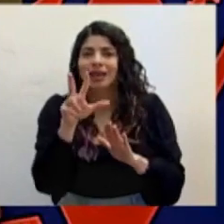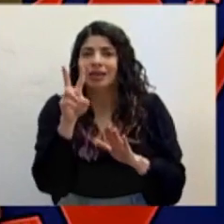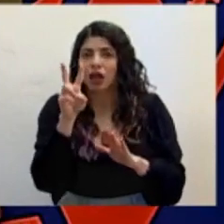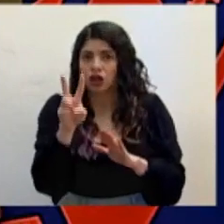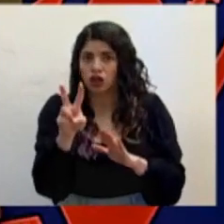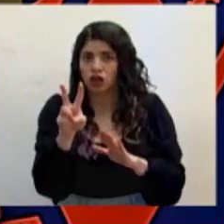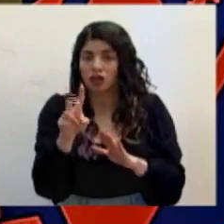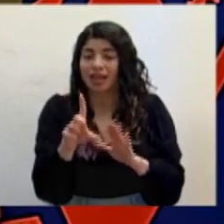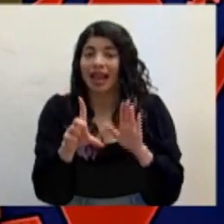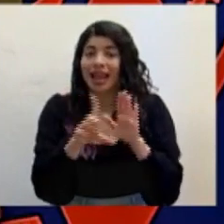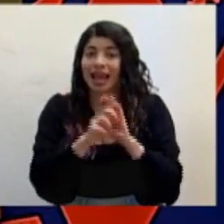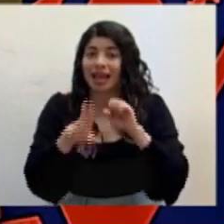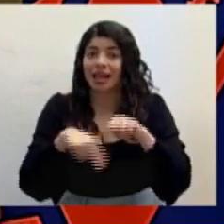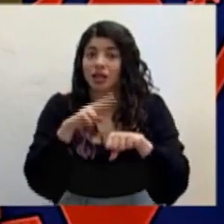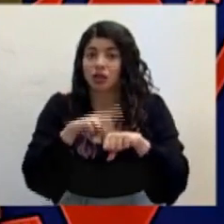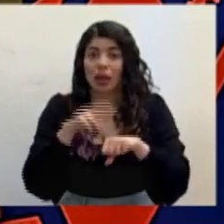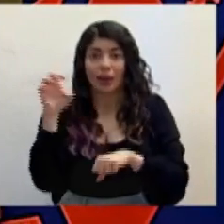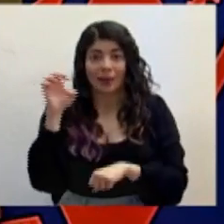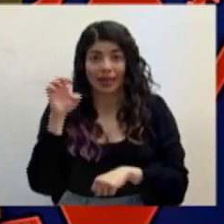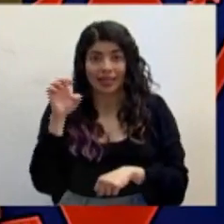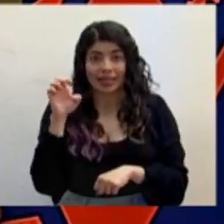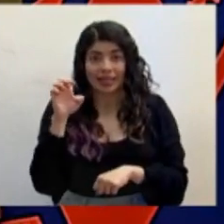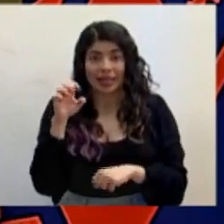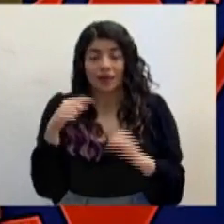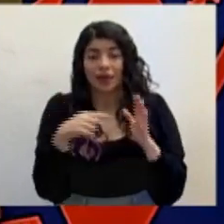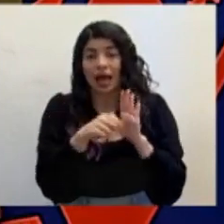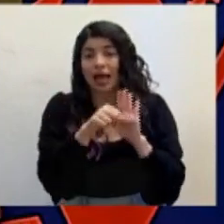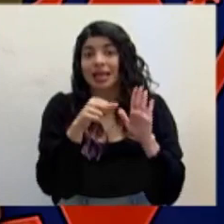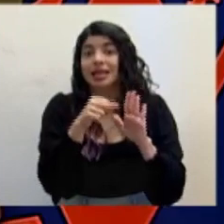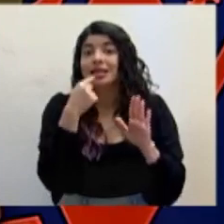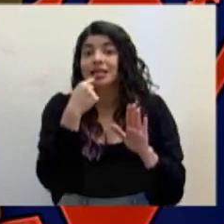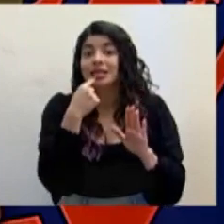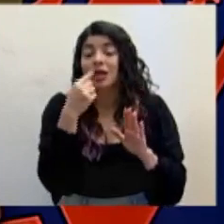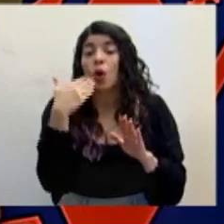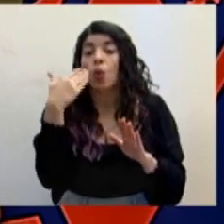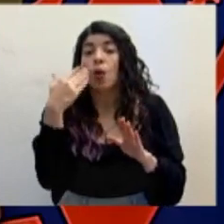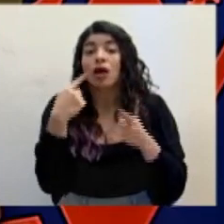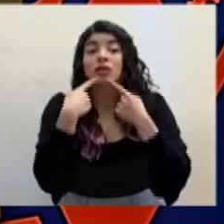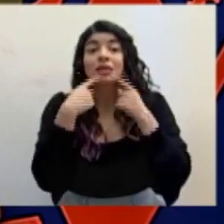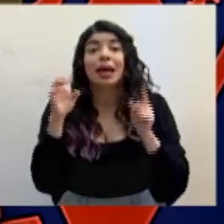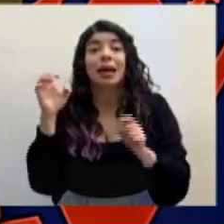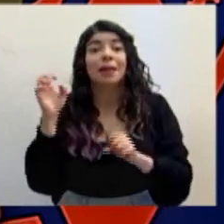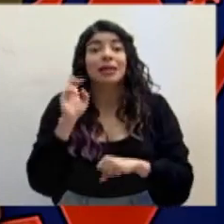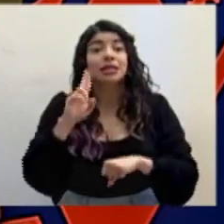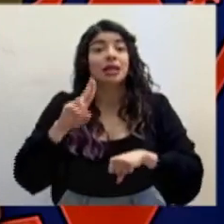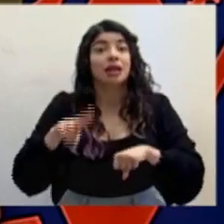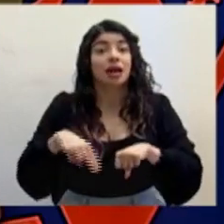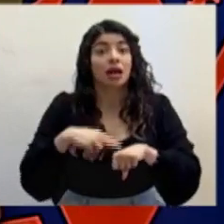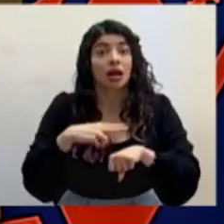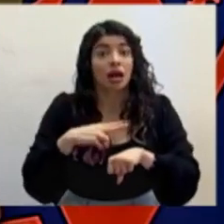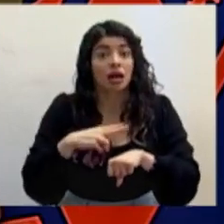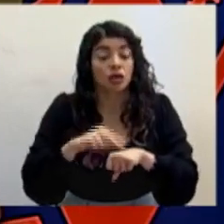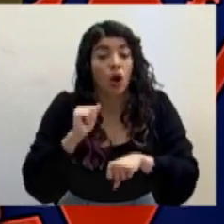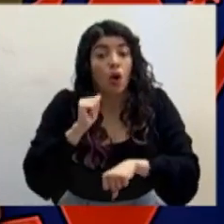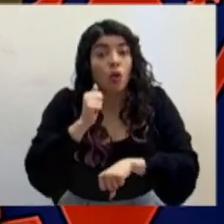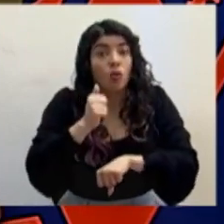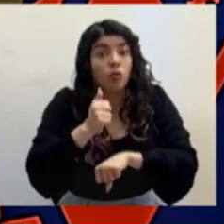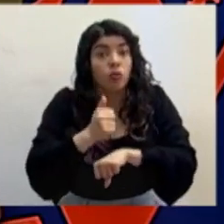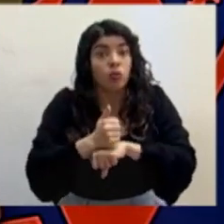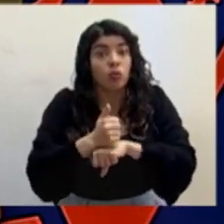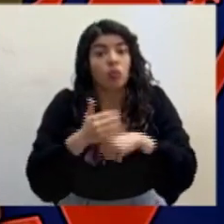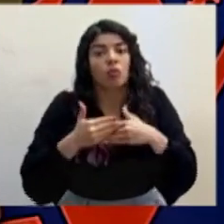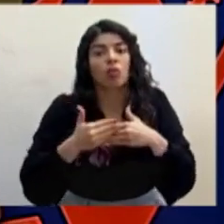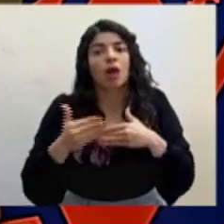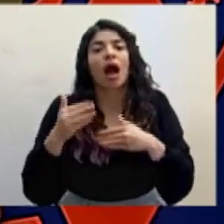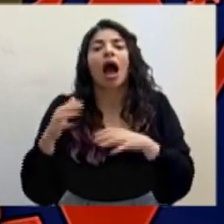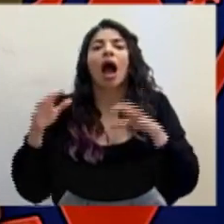de la Ley Nacional de Emergencias establece que al momento en que se decreta una emergencia nacional, se activa un régimen